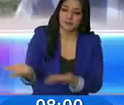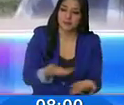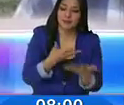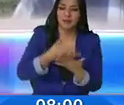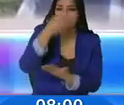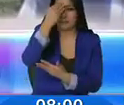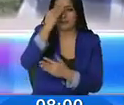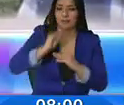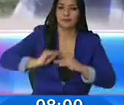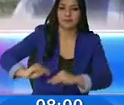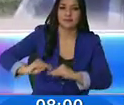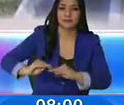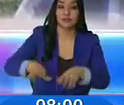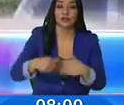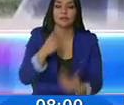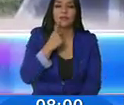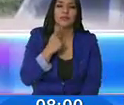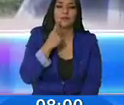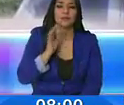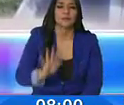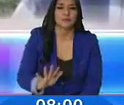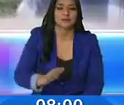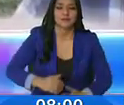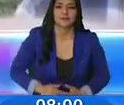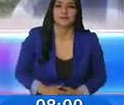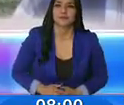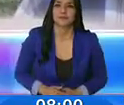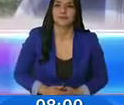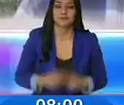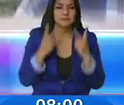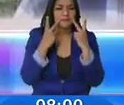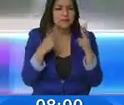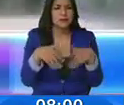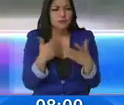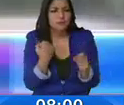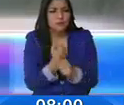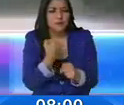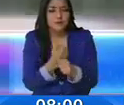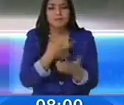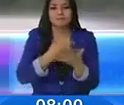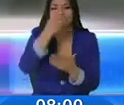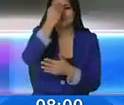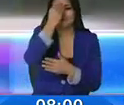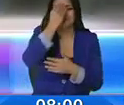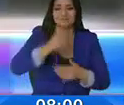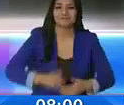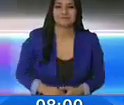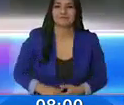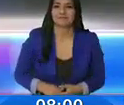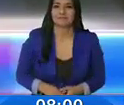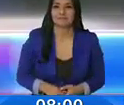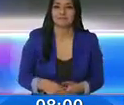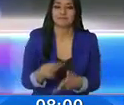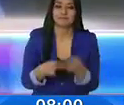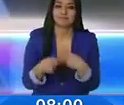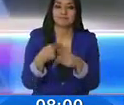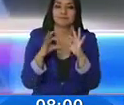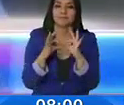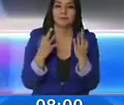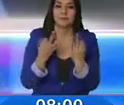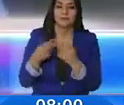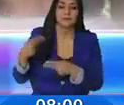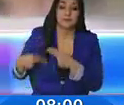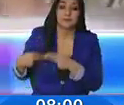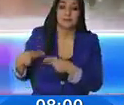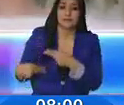a que comamos el dulce y ahí veíamos cómo era el trabajo. Un negocio familiar cuya herencia